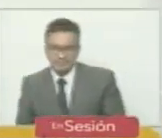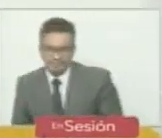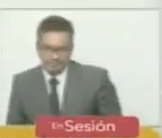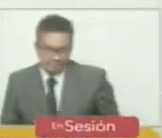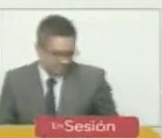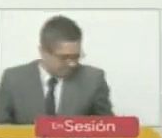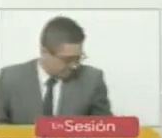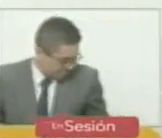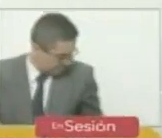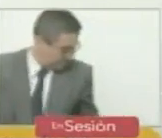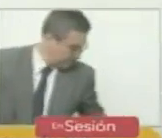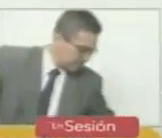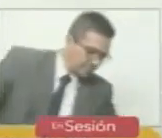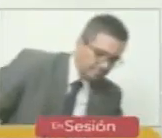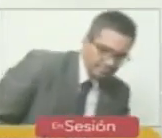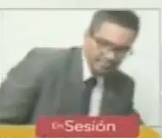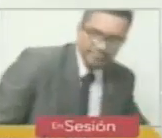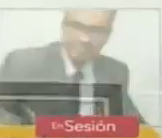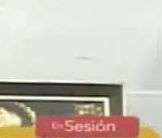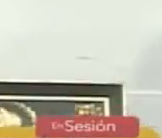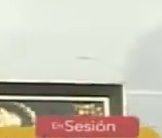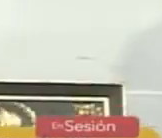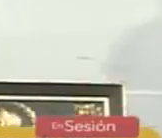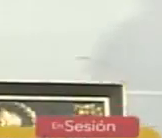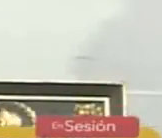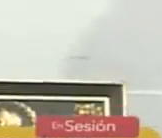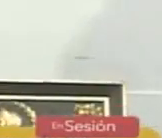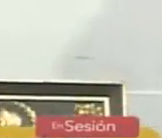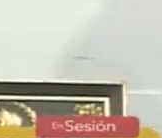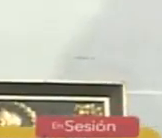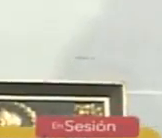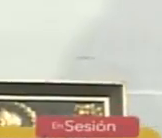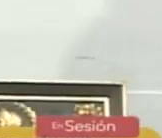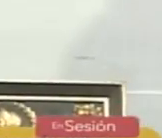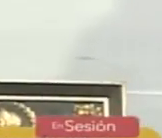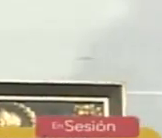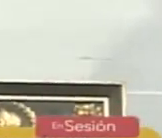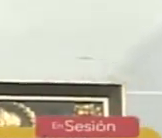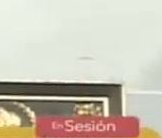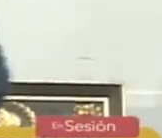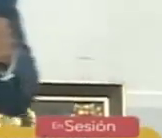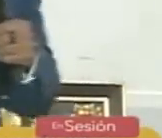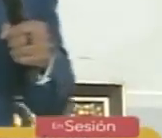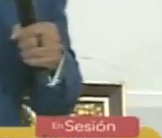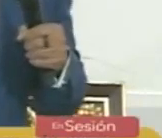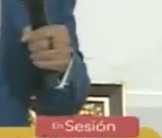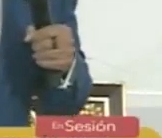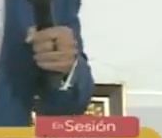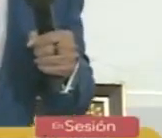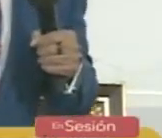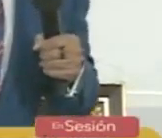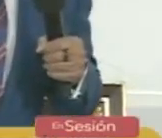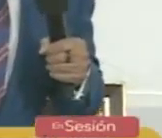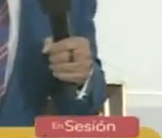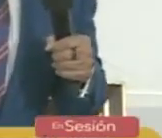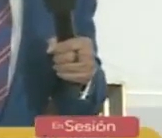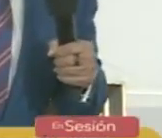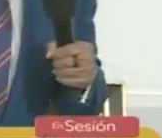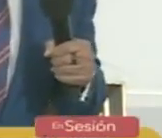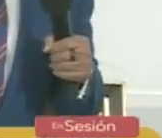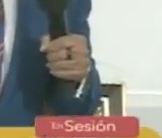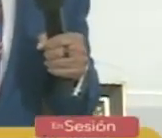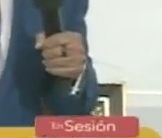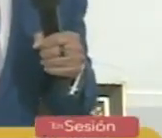y se lo negaron. Y luego hubo complicidad de unos delincuentes en